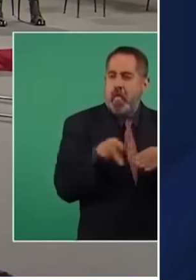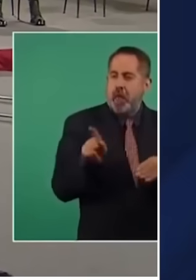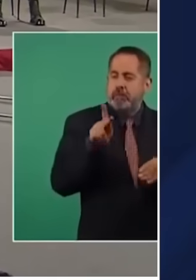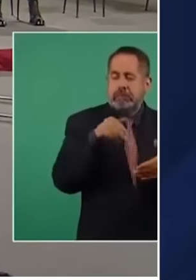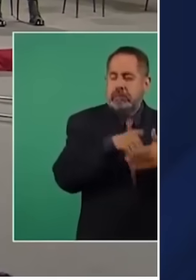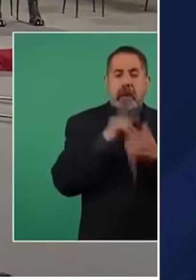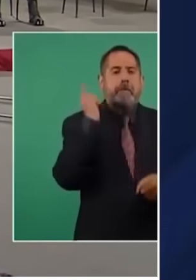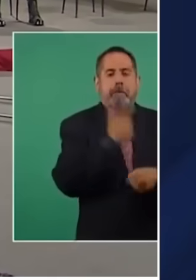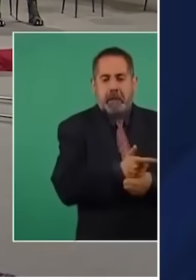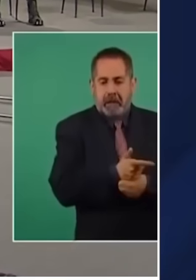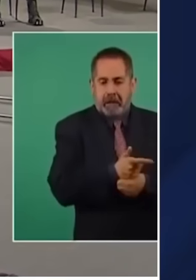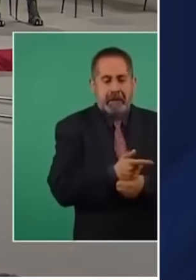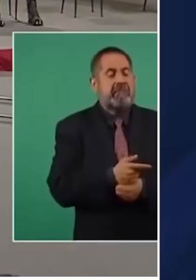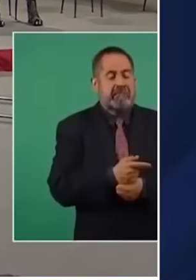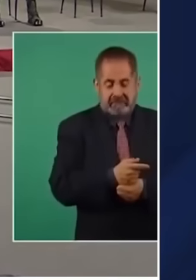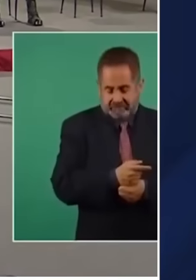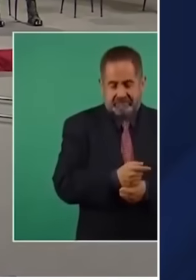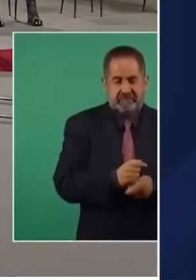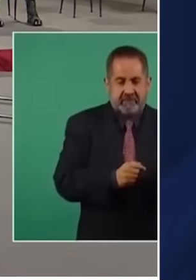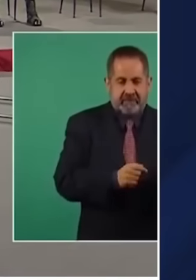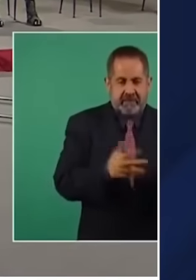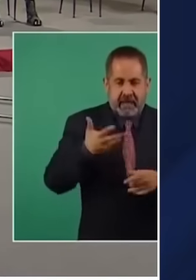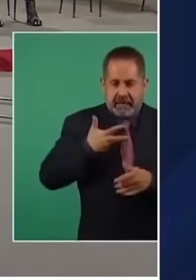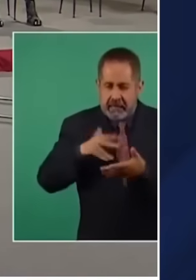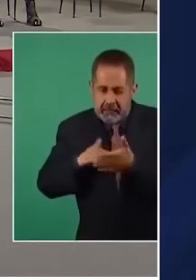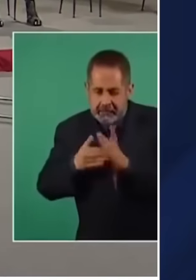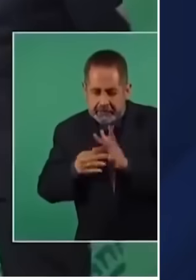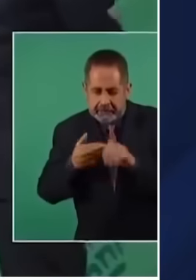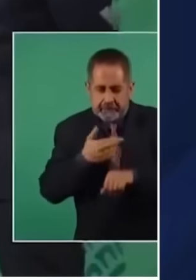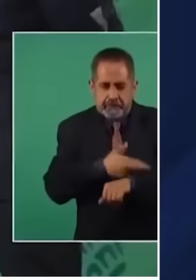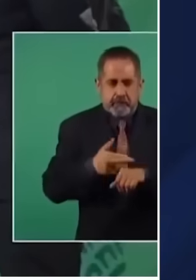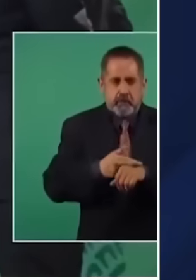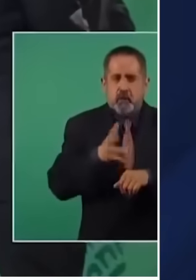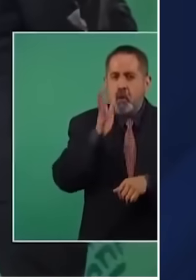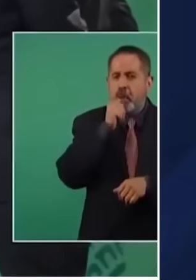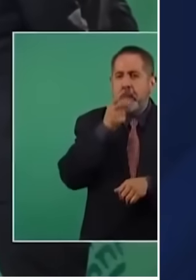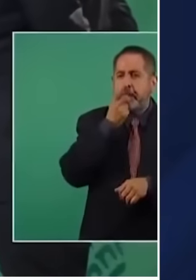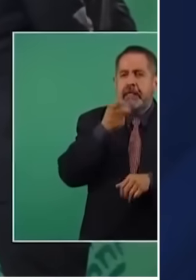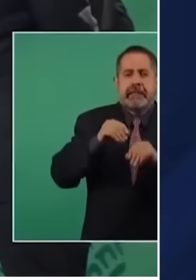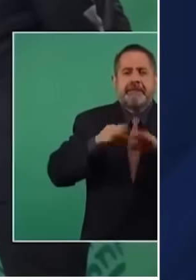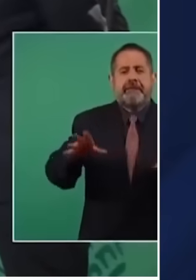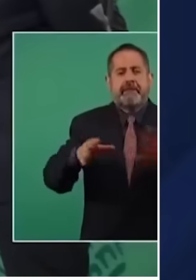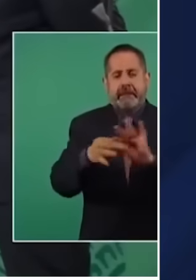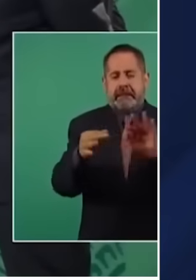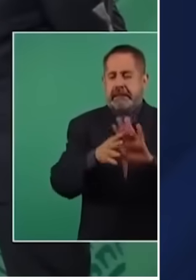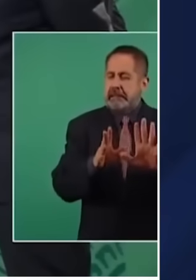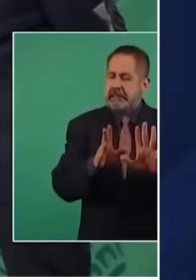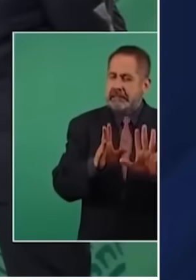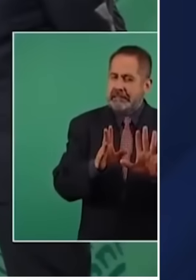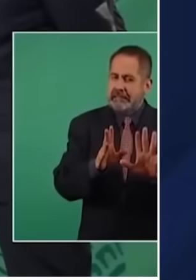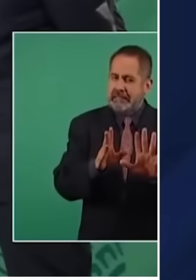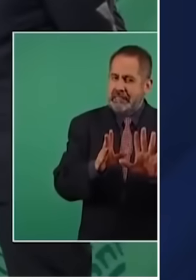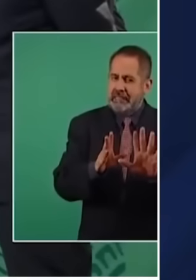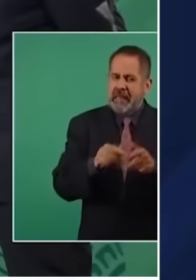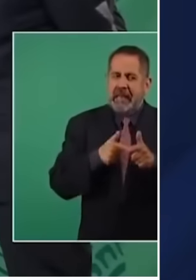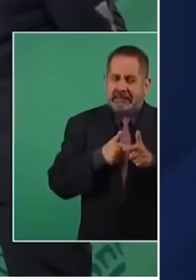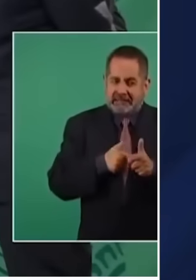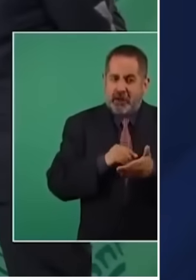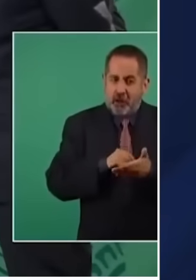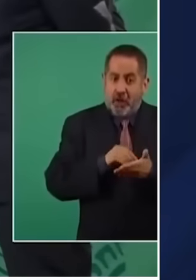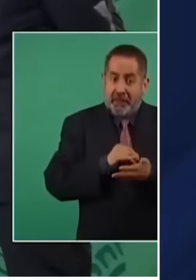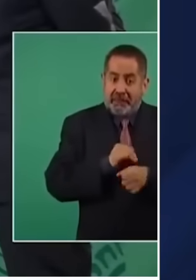ya todo el seguimiento eh técnico No les podemos dar la información porque vamos a seguir el